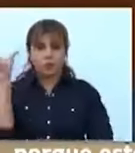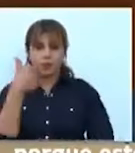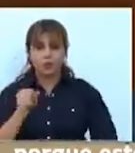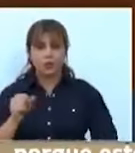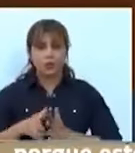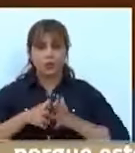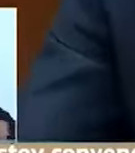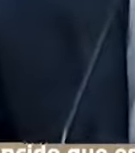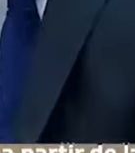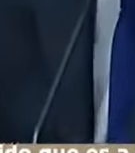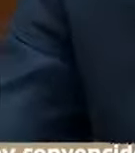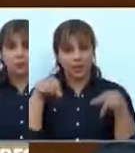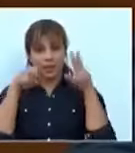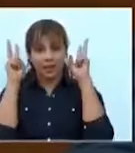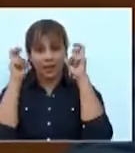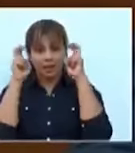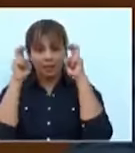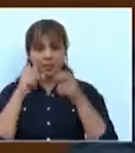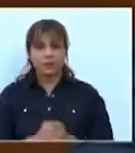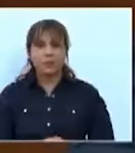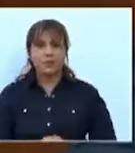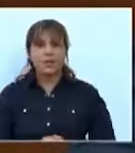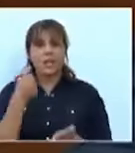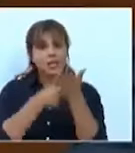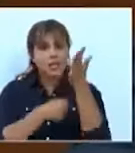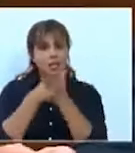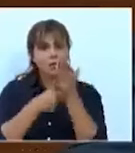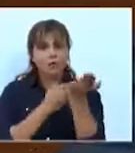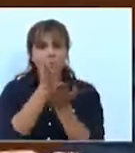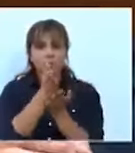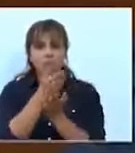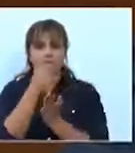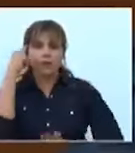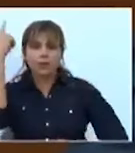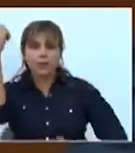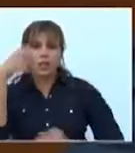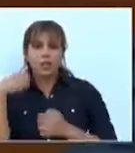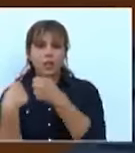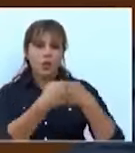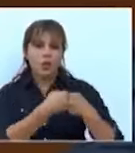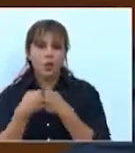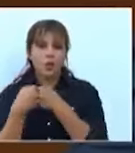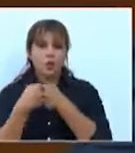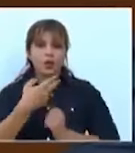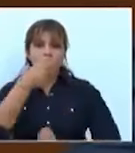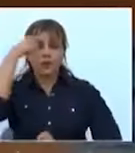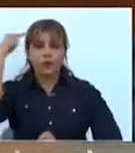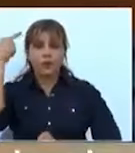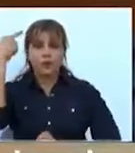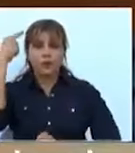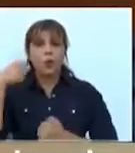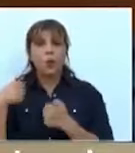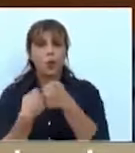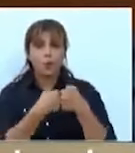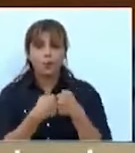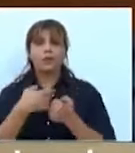con espacio para todos. Desde aquí impulso la idea de avanzar en un gran acuerdo nacional, un pacto